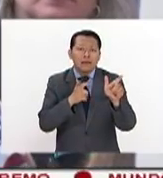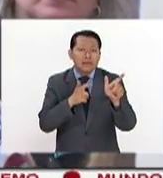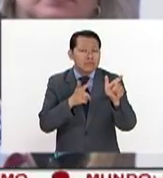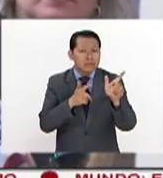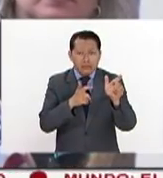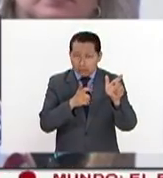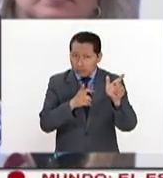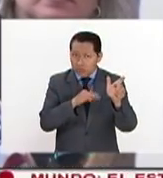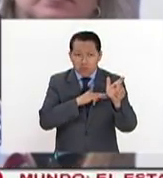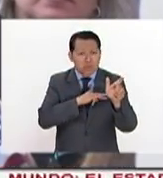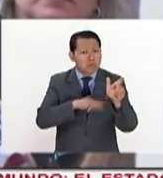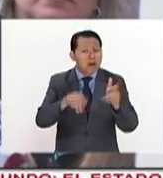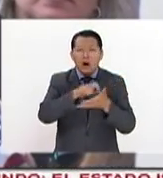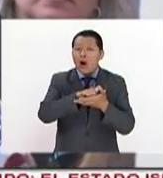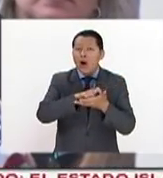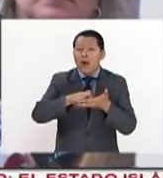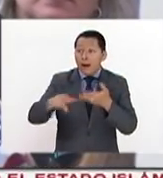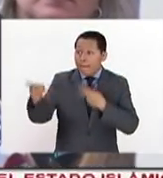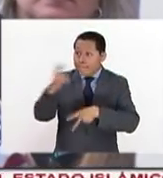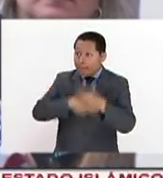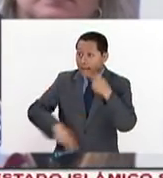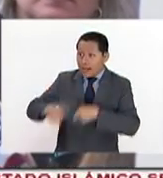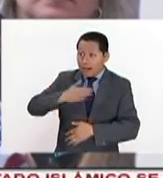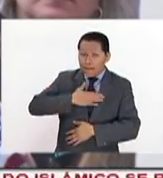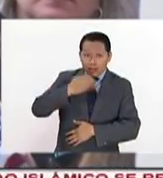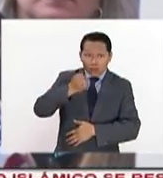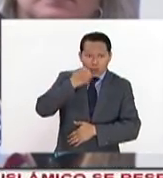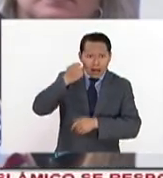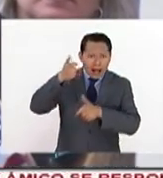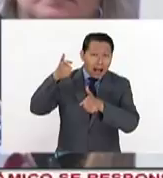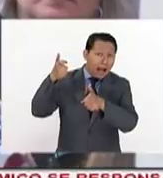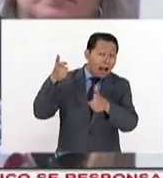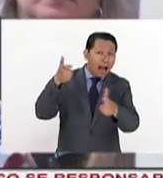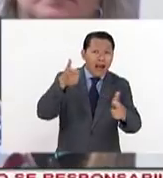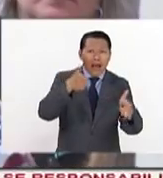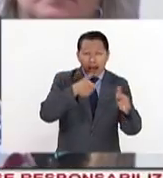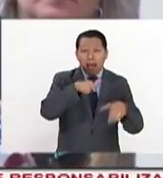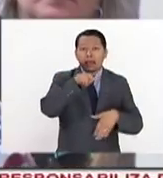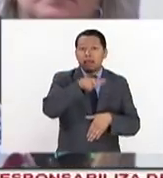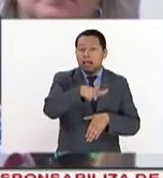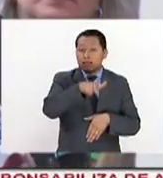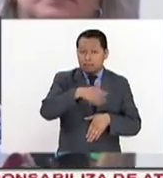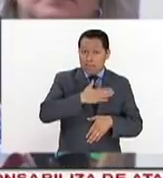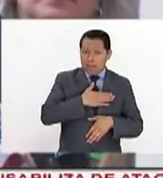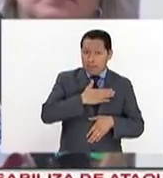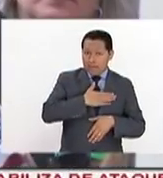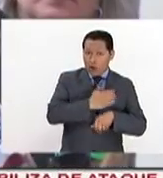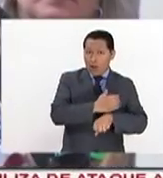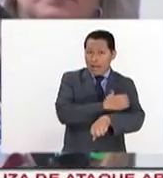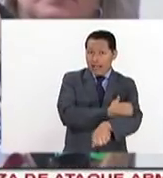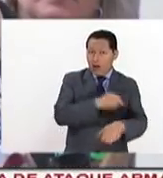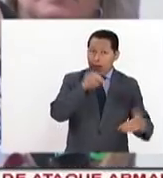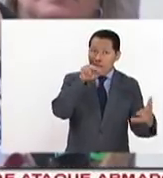rifle semiautomático y venir a mi escuela y asesinar a 17 de mi gente. Debido a estas leyes de armas, las personas